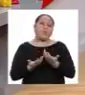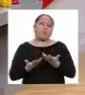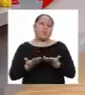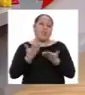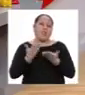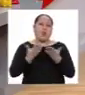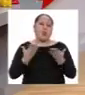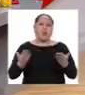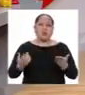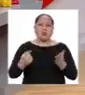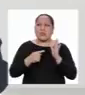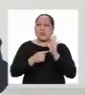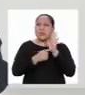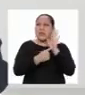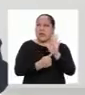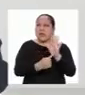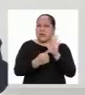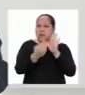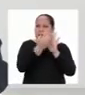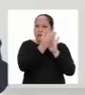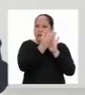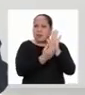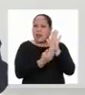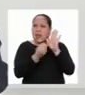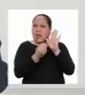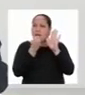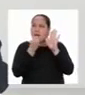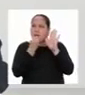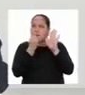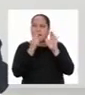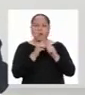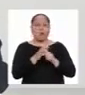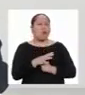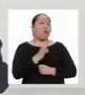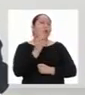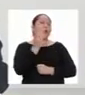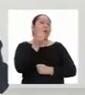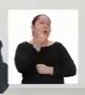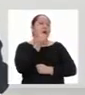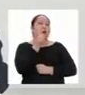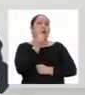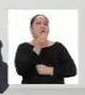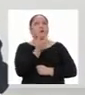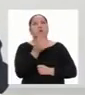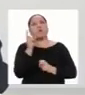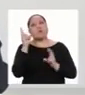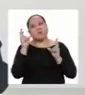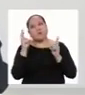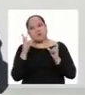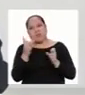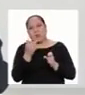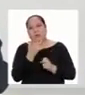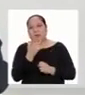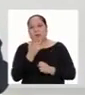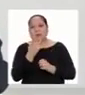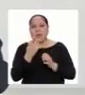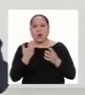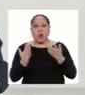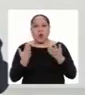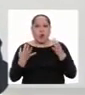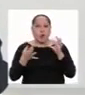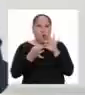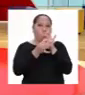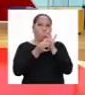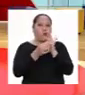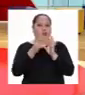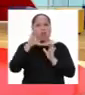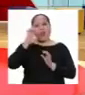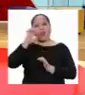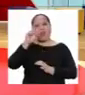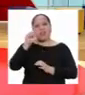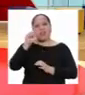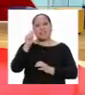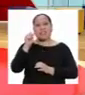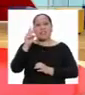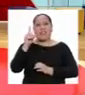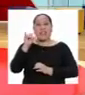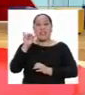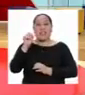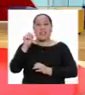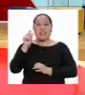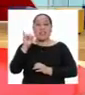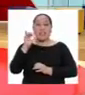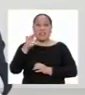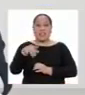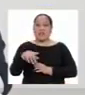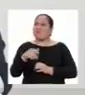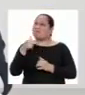comida destaque mundialmente. La comida es uno de mis temas favoritos y las estadísticas también. Cuenten conmigo. Genial,